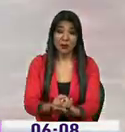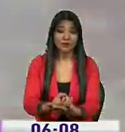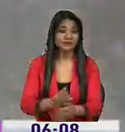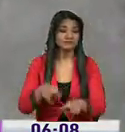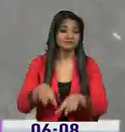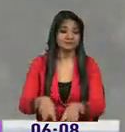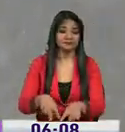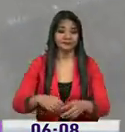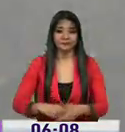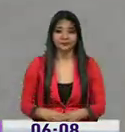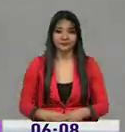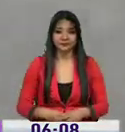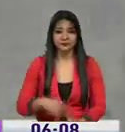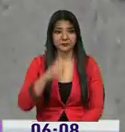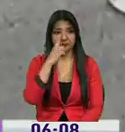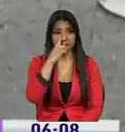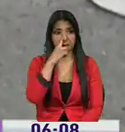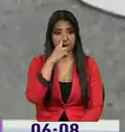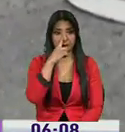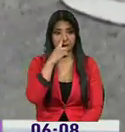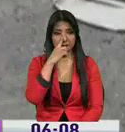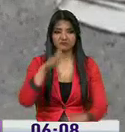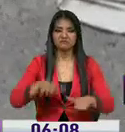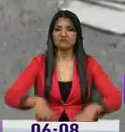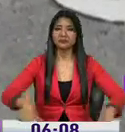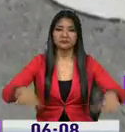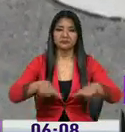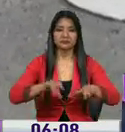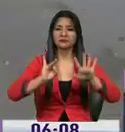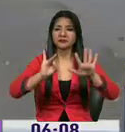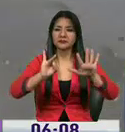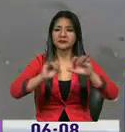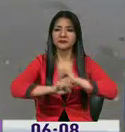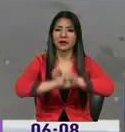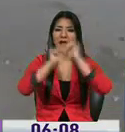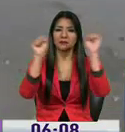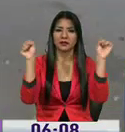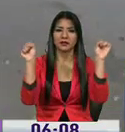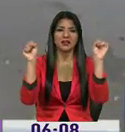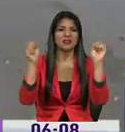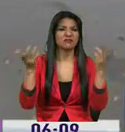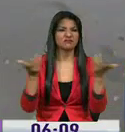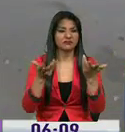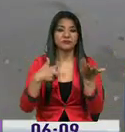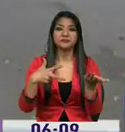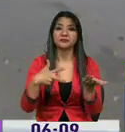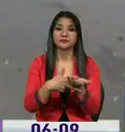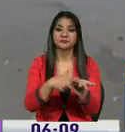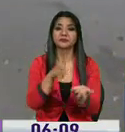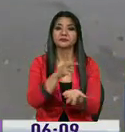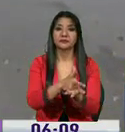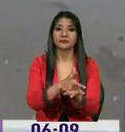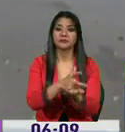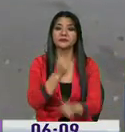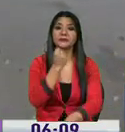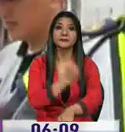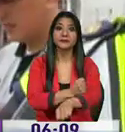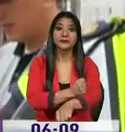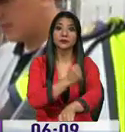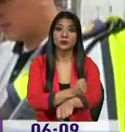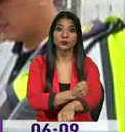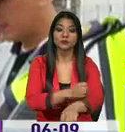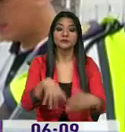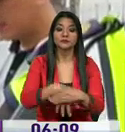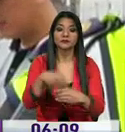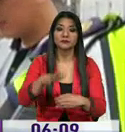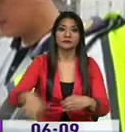La novedad se registró alrededor de las 7 de la mañana en los exteriores de la terminal terrestre de Pascuales. Atendemos